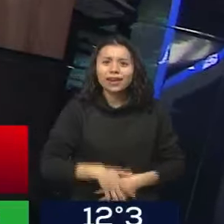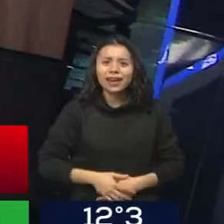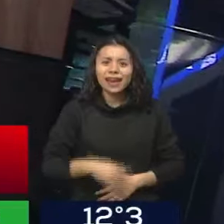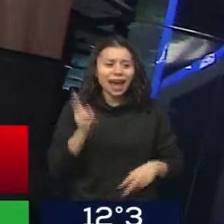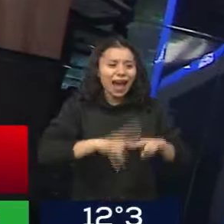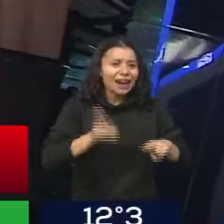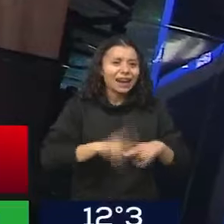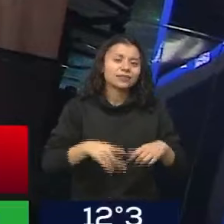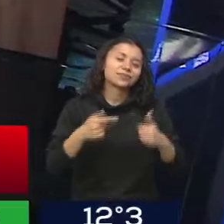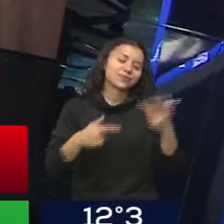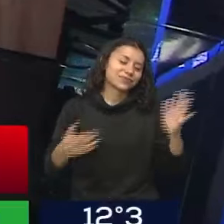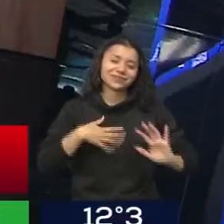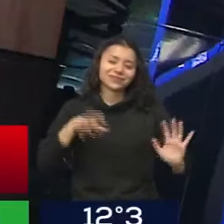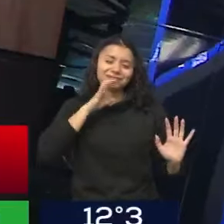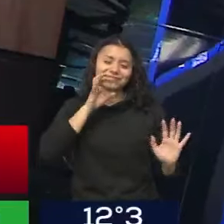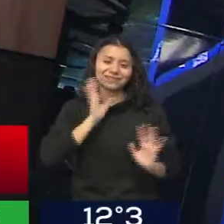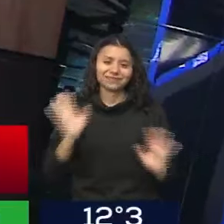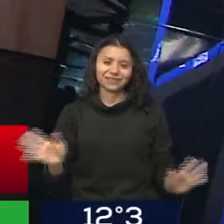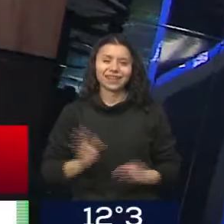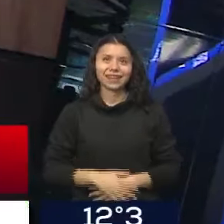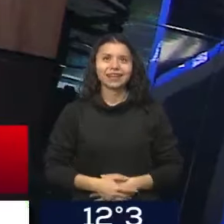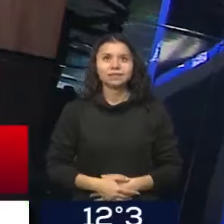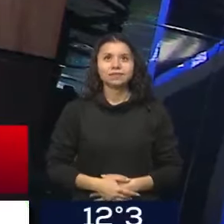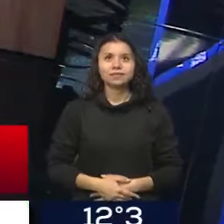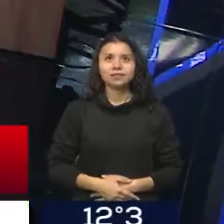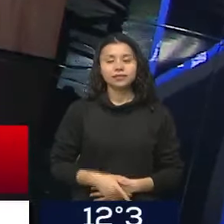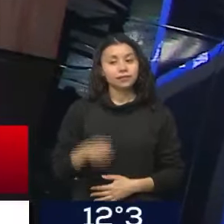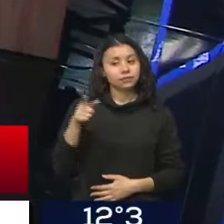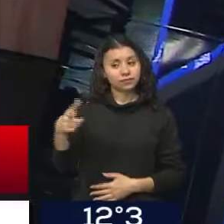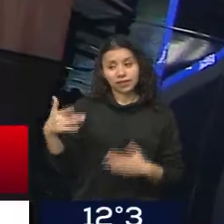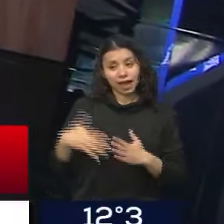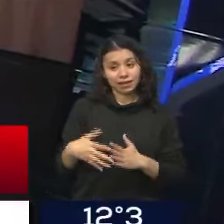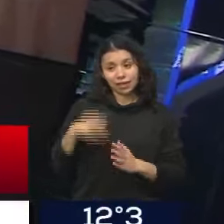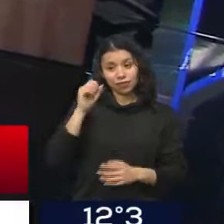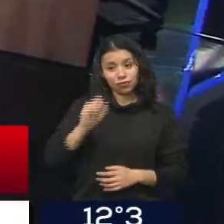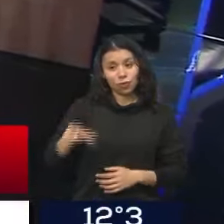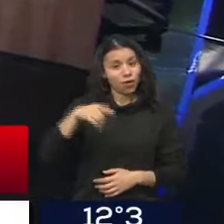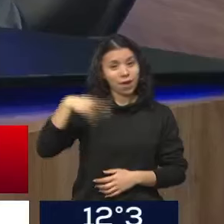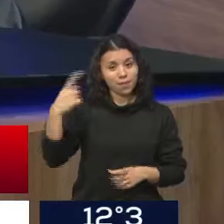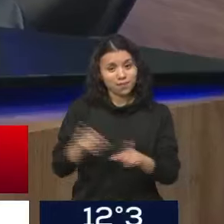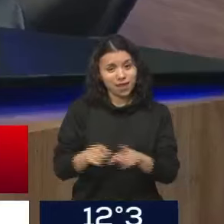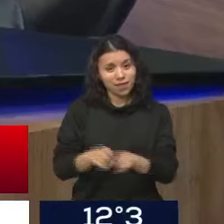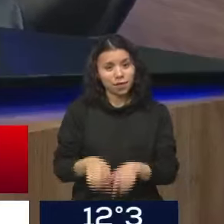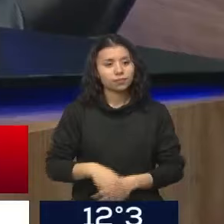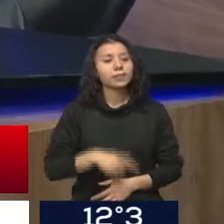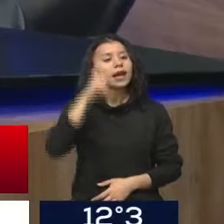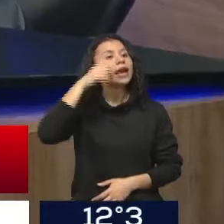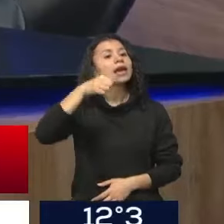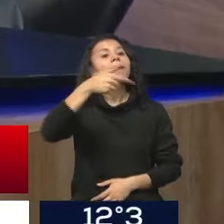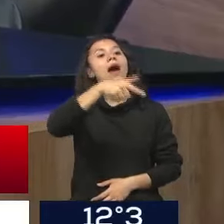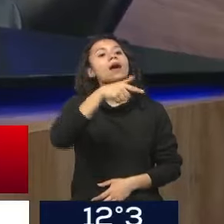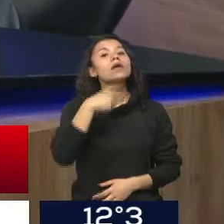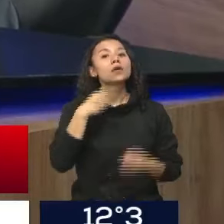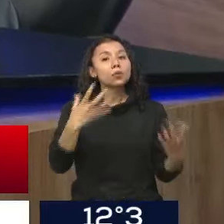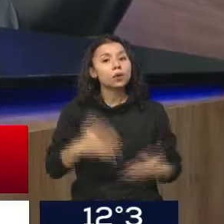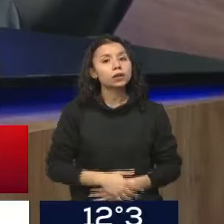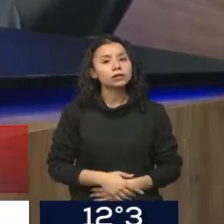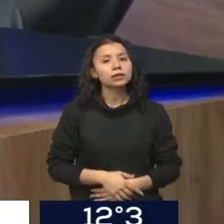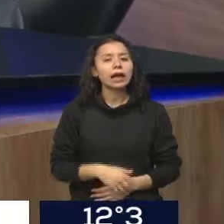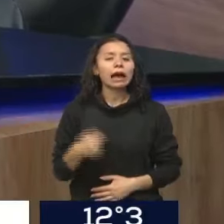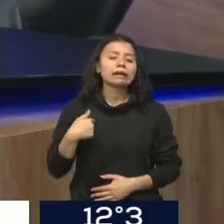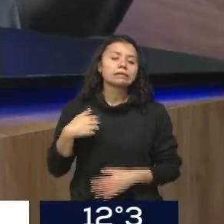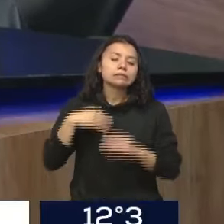Mendoza? Ya sé que te pasa lo mismo en casa. Emanuel, ¿cómo te llevas con el agua? Alguna filtración pequeña,